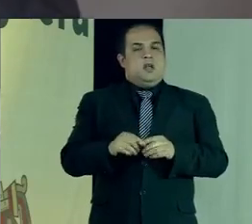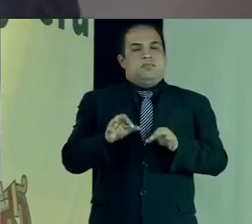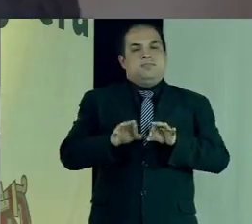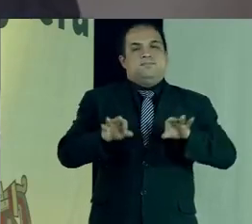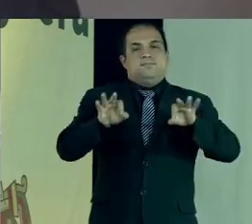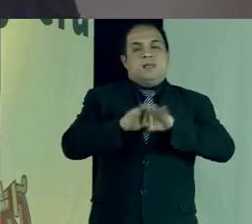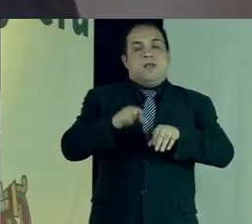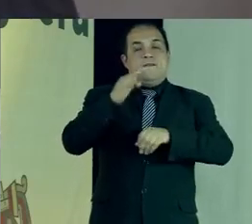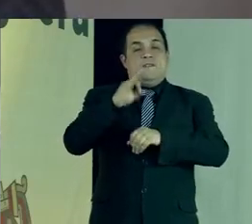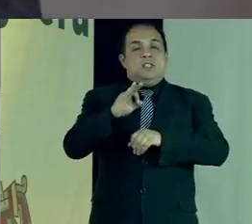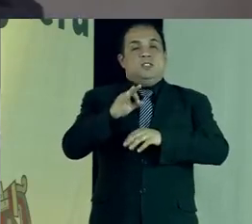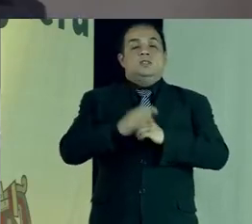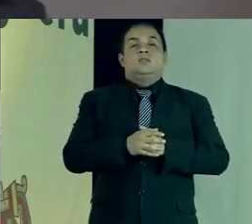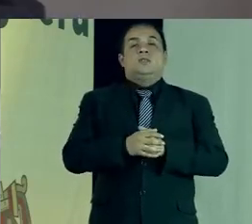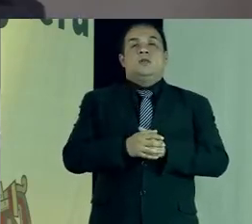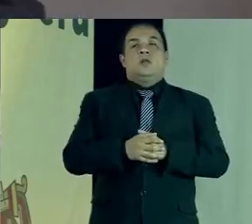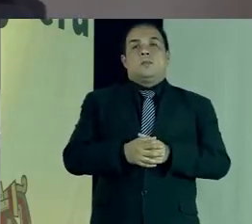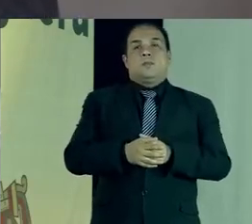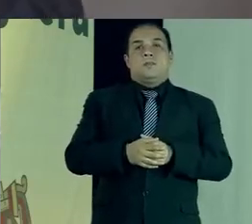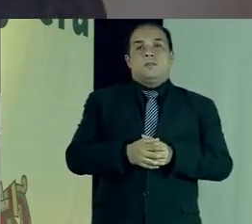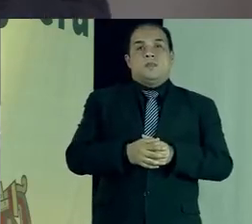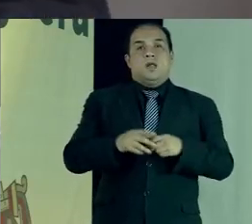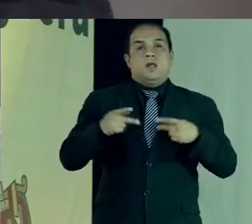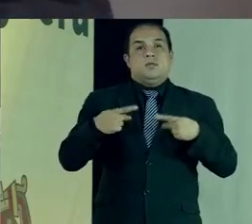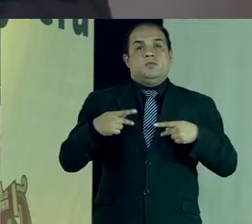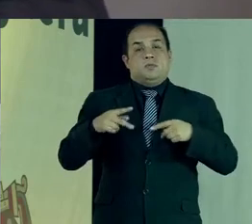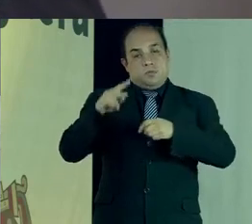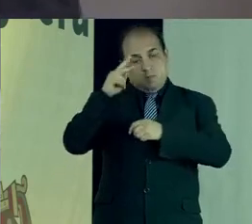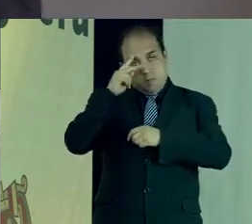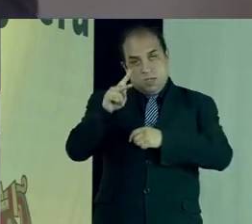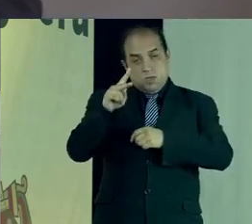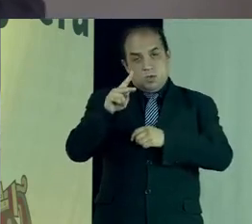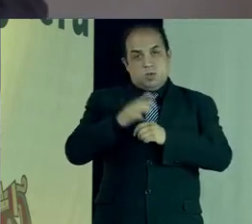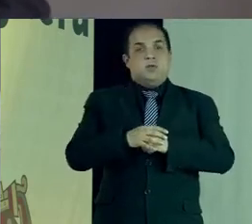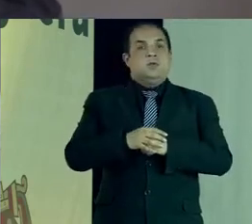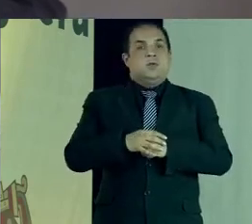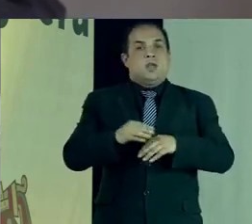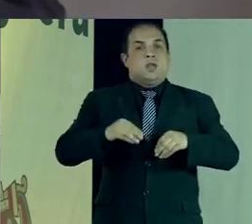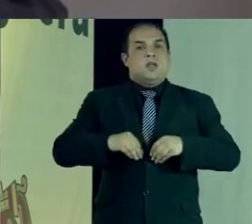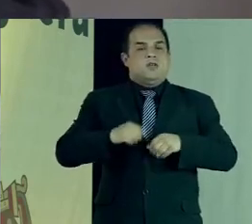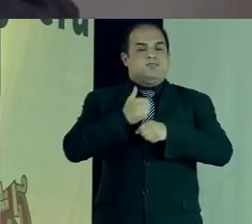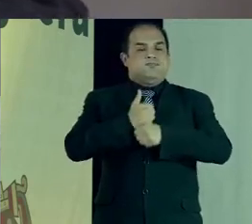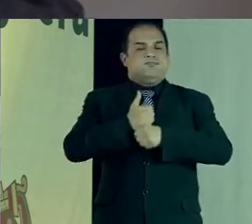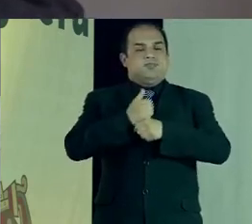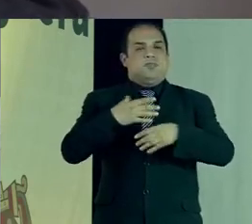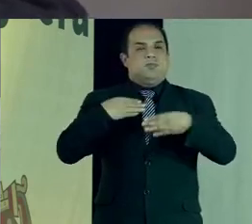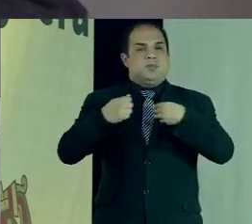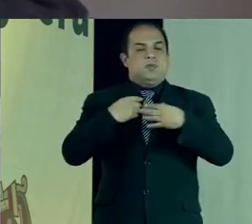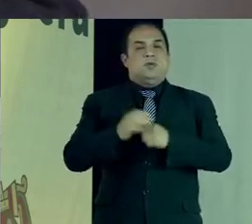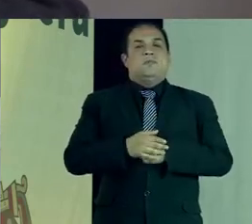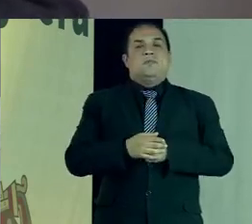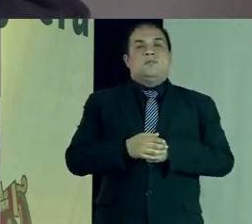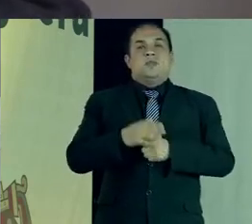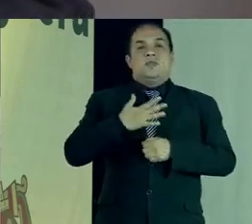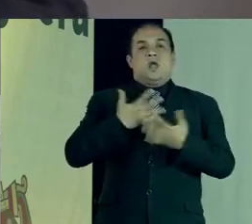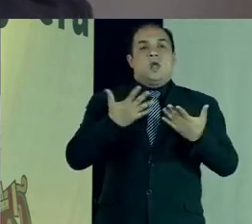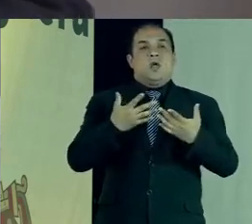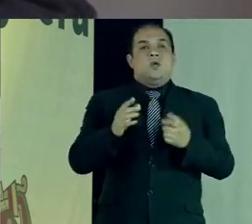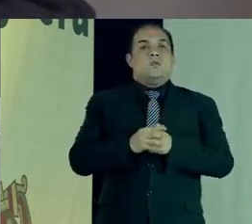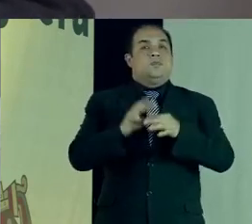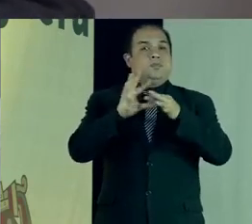que hemos sufrido la pandemia y hago una nota lateral anticipando en la presentación del libro